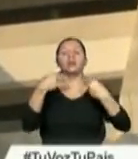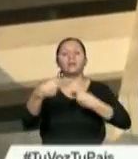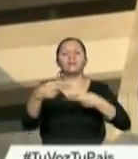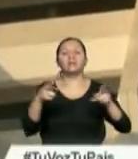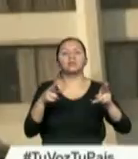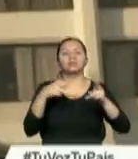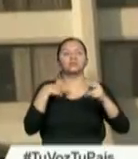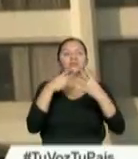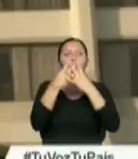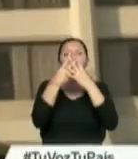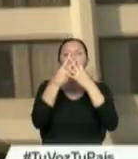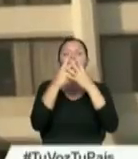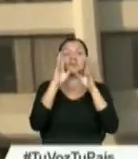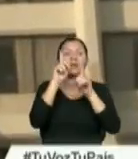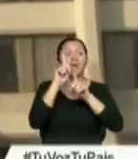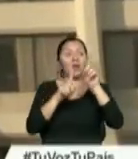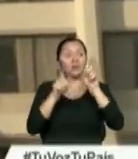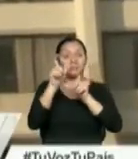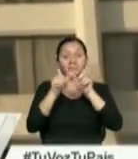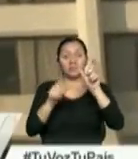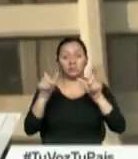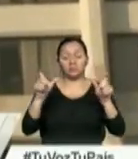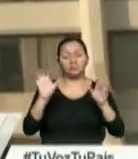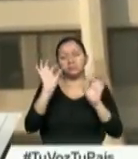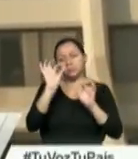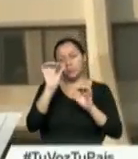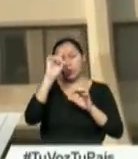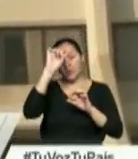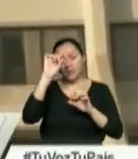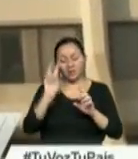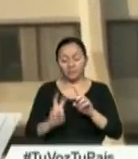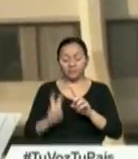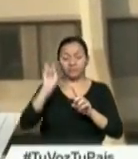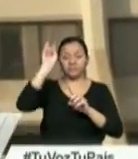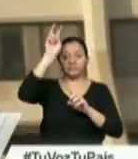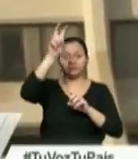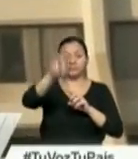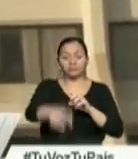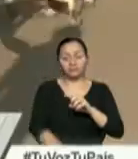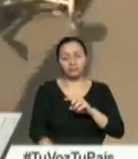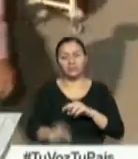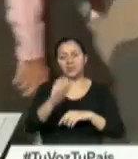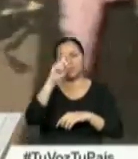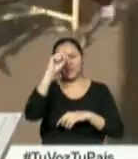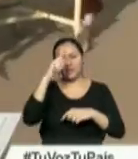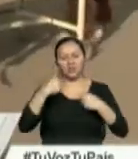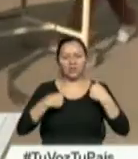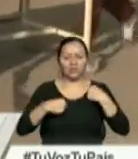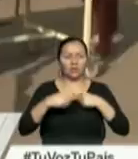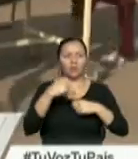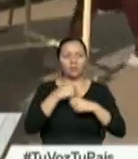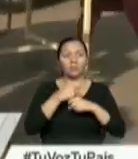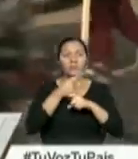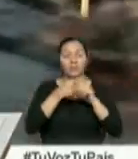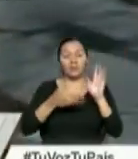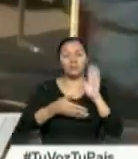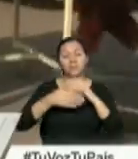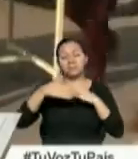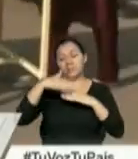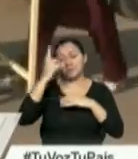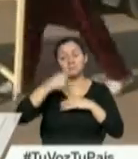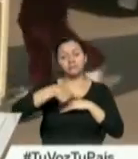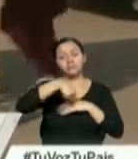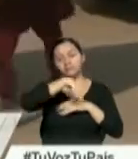habitaciones. Algunas víctimas resultaron heridas tras saltar por la ventana para escapar del fuego, pero la mayoría fueron hospitalizadas por